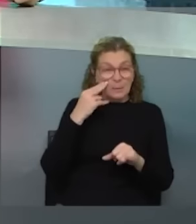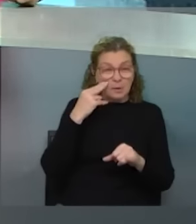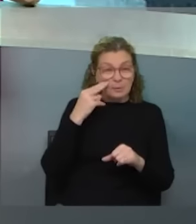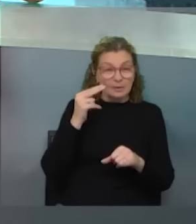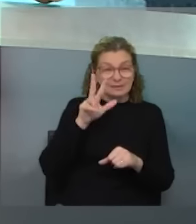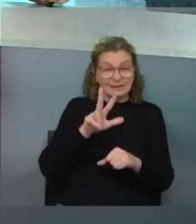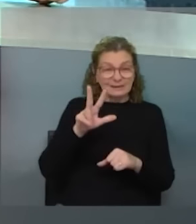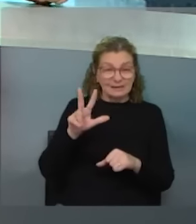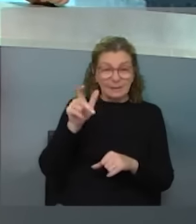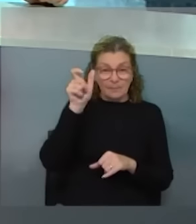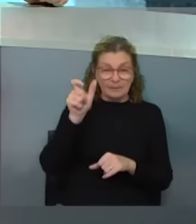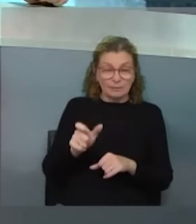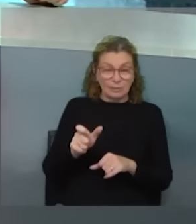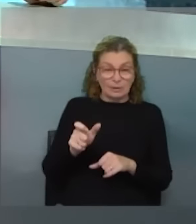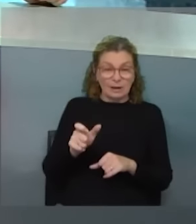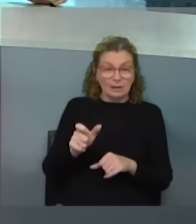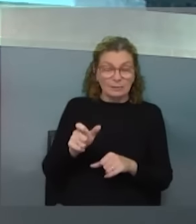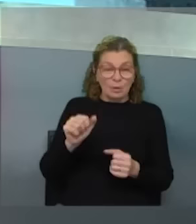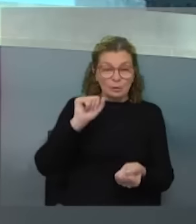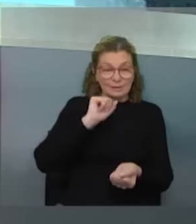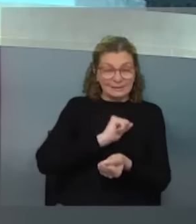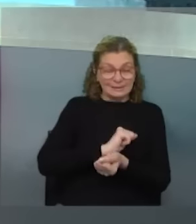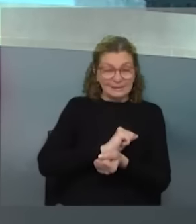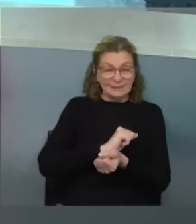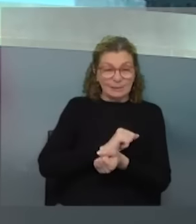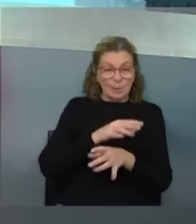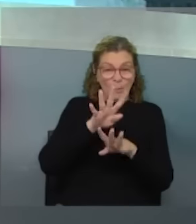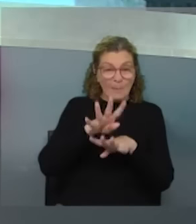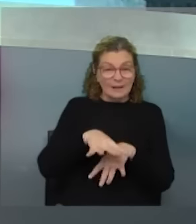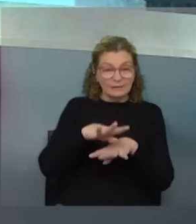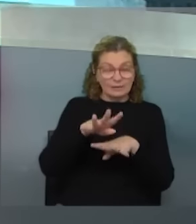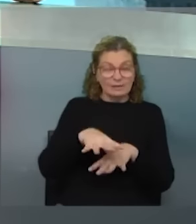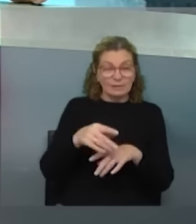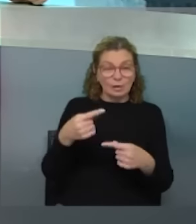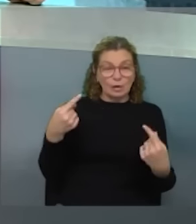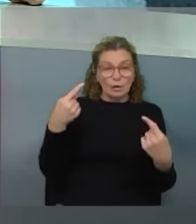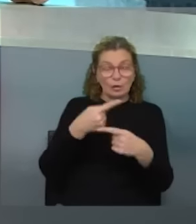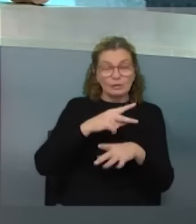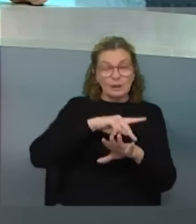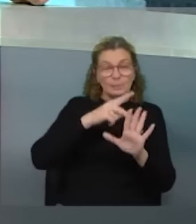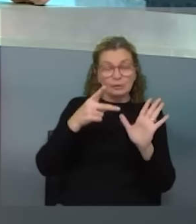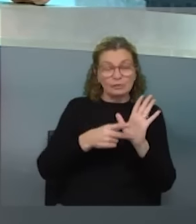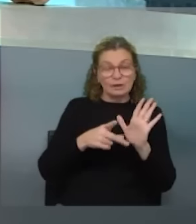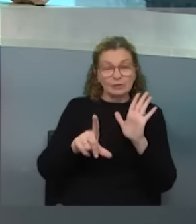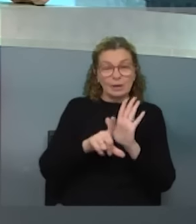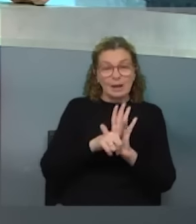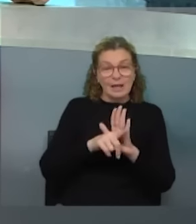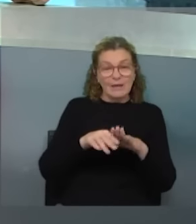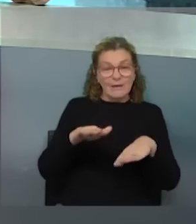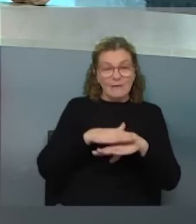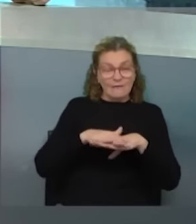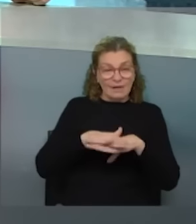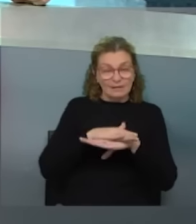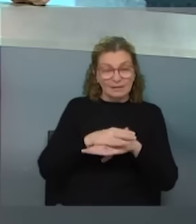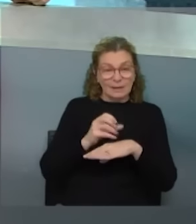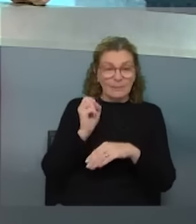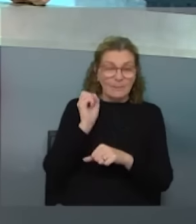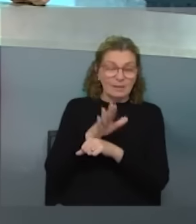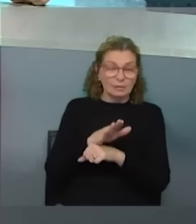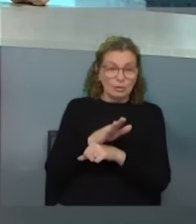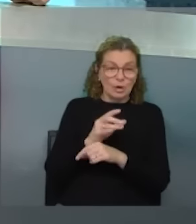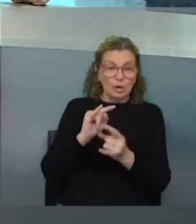33 personas que fueron detenidas durante manifestaciones contra el proyecto ley bases que envió al congreso